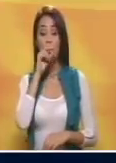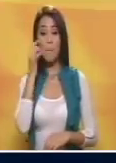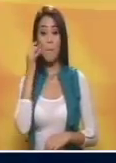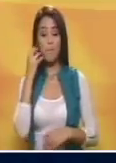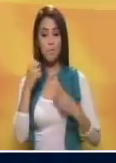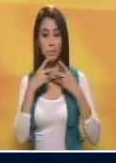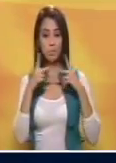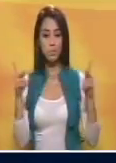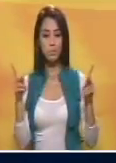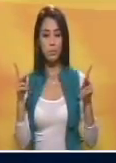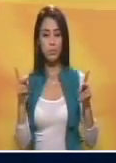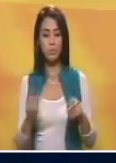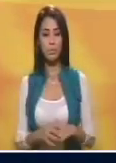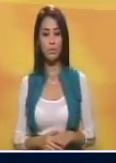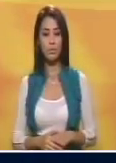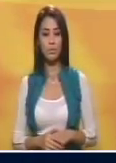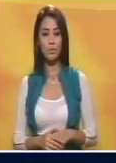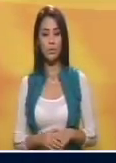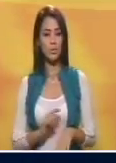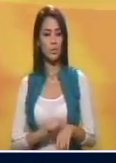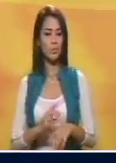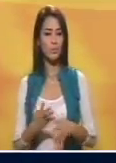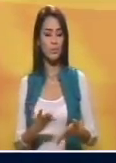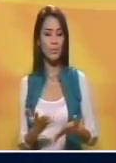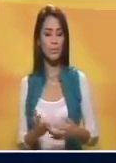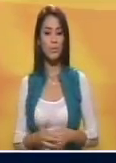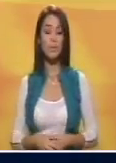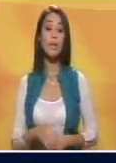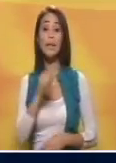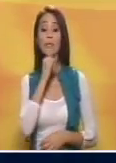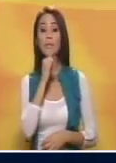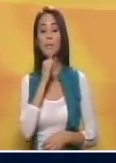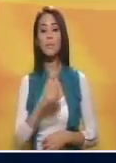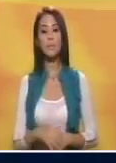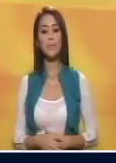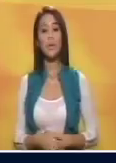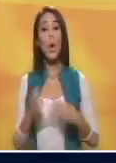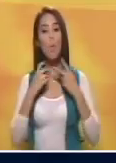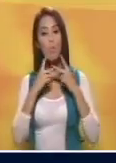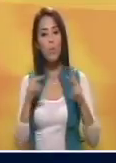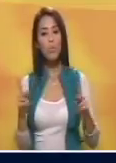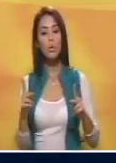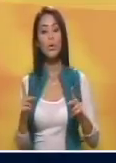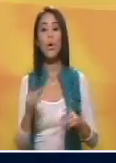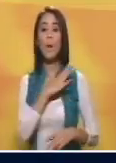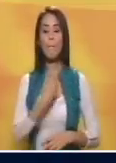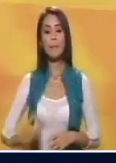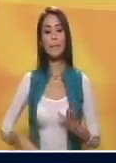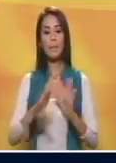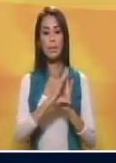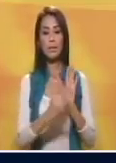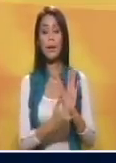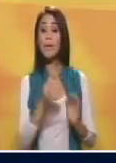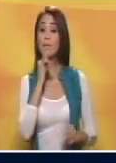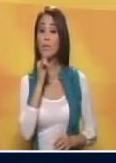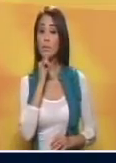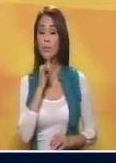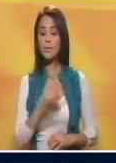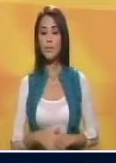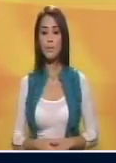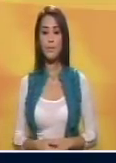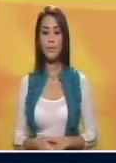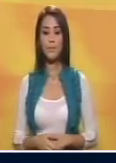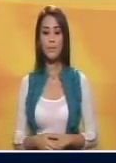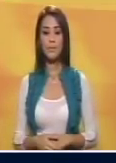hace un poco más de un cuarto de hora efectuó la presidenta de la Constituyente, Delcy Rodríguez, señalaba que el